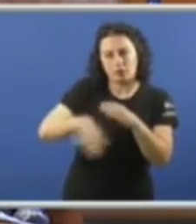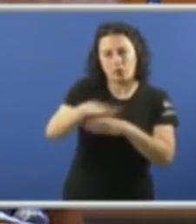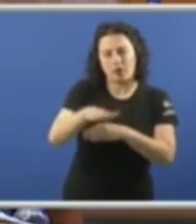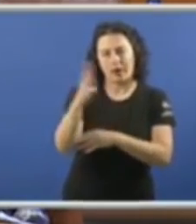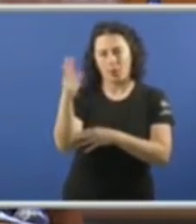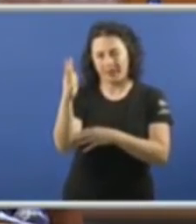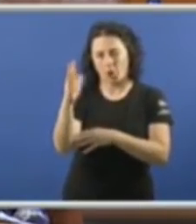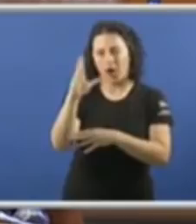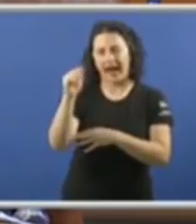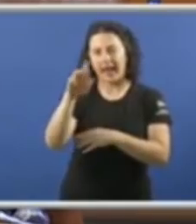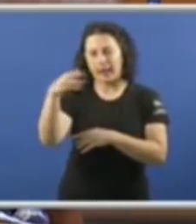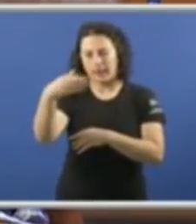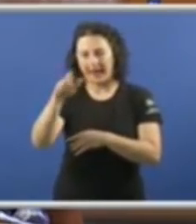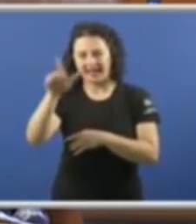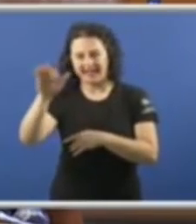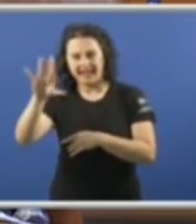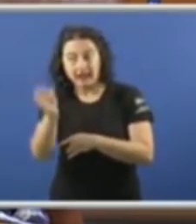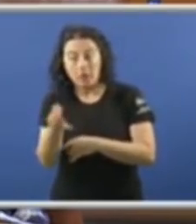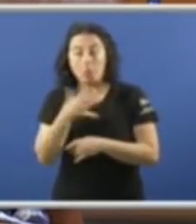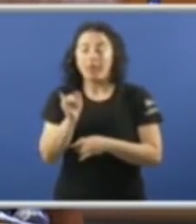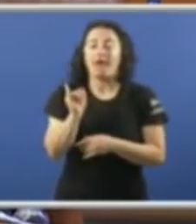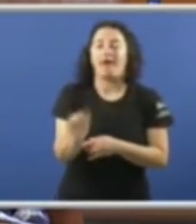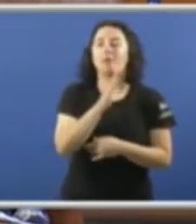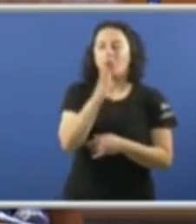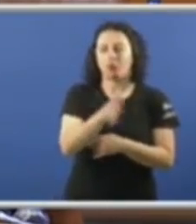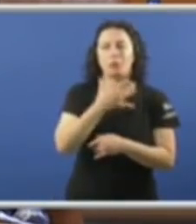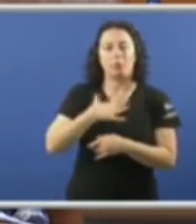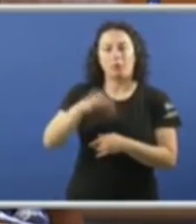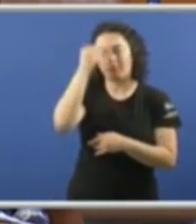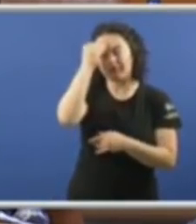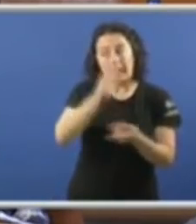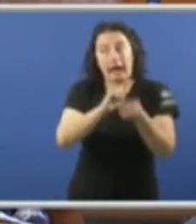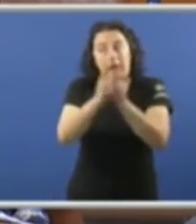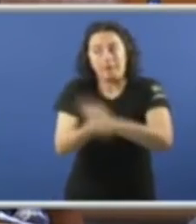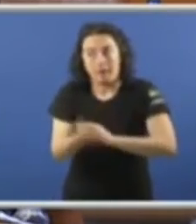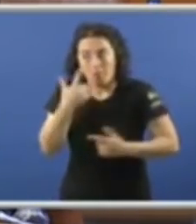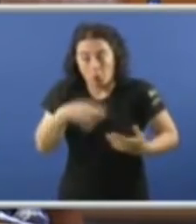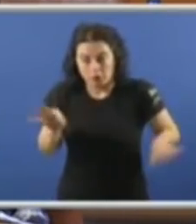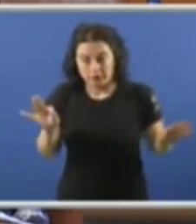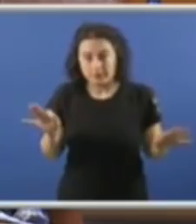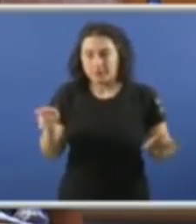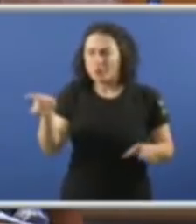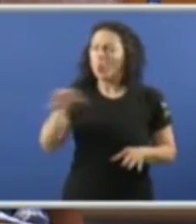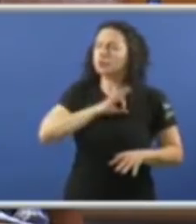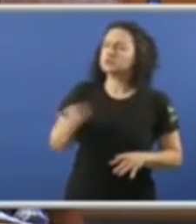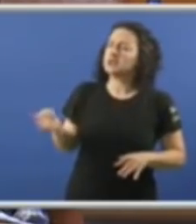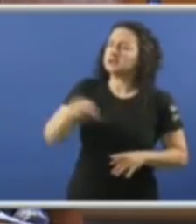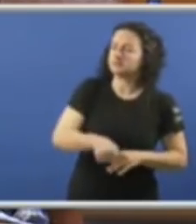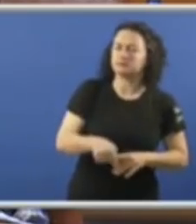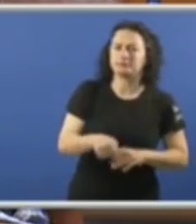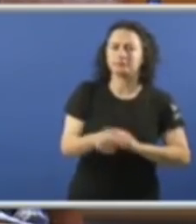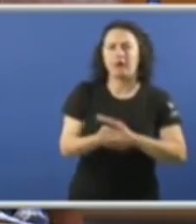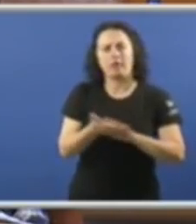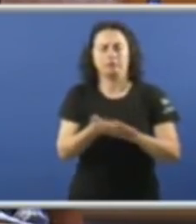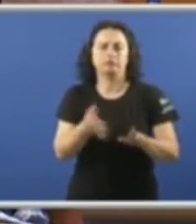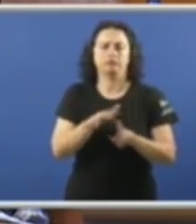Pino, quizáis temos algún motivo para pensar que pode cambiar. Fixo ali un acto de